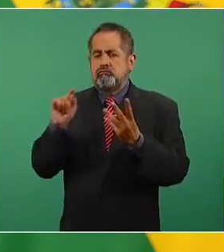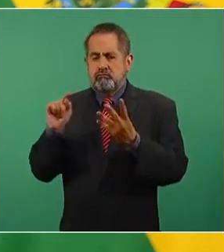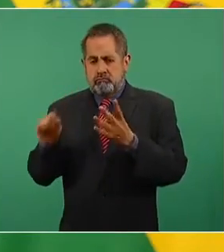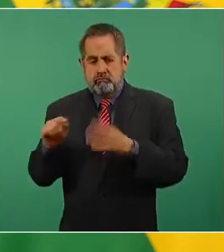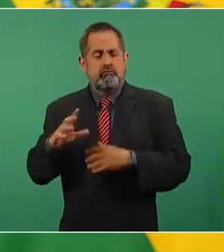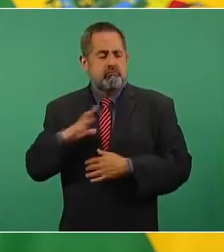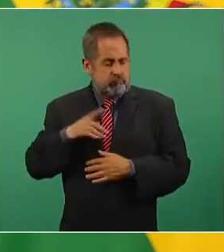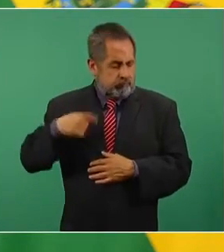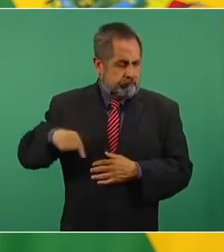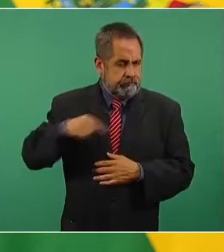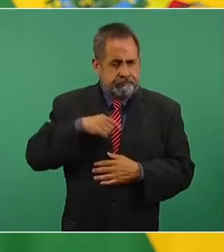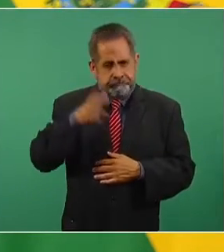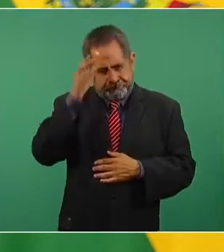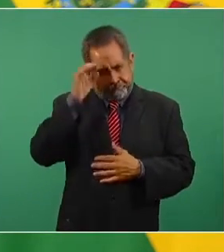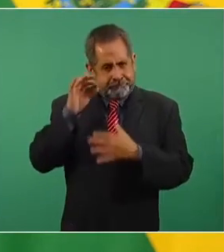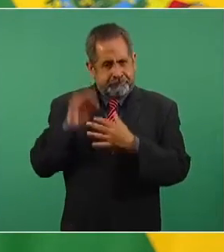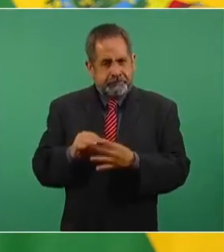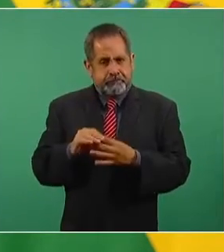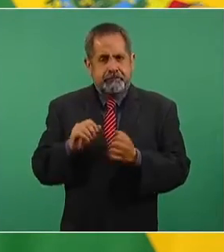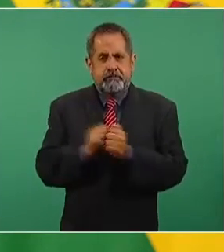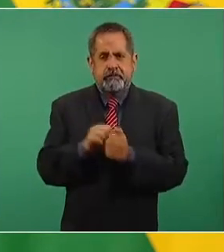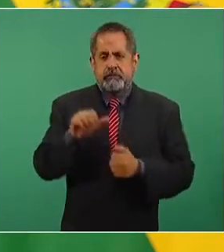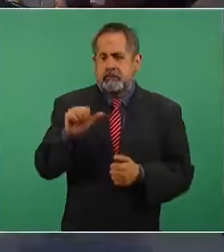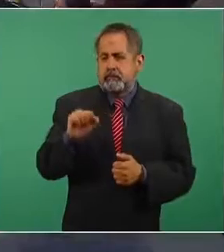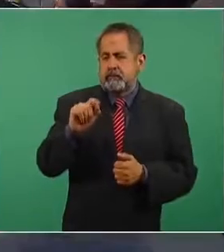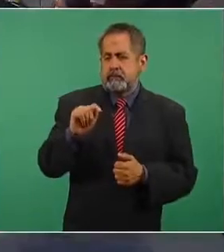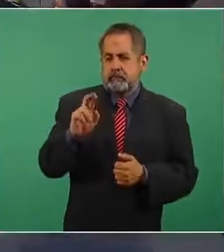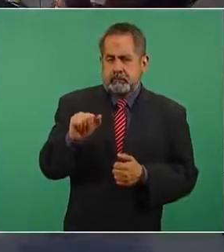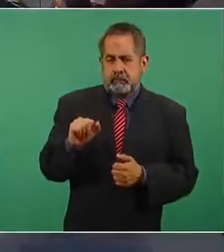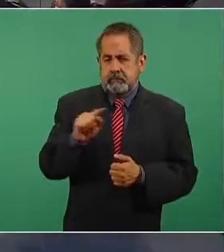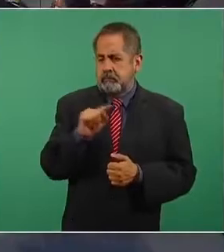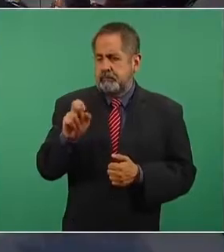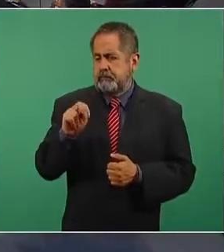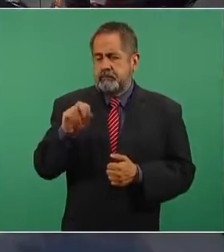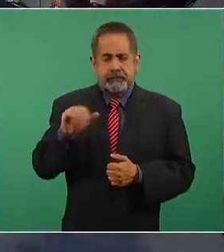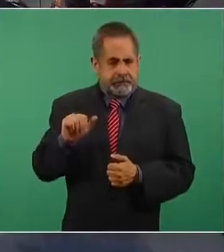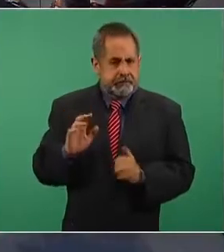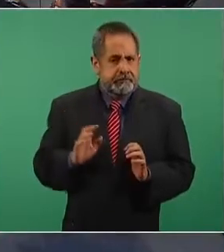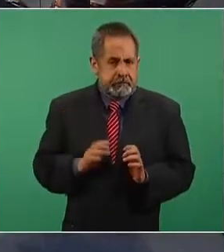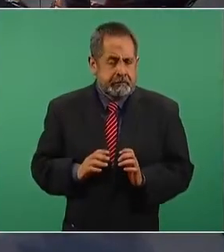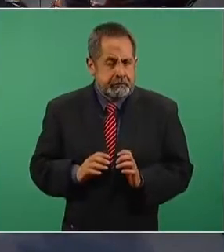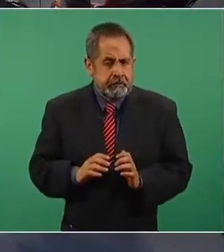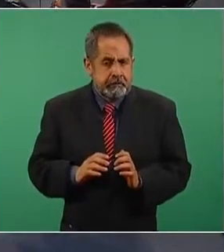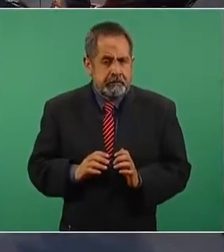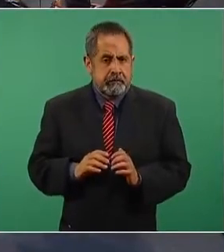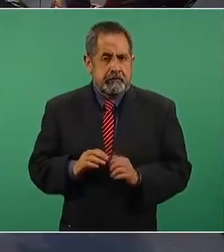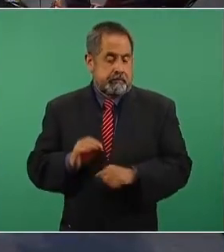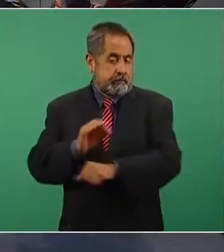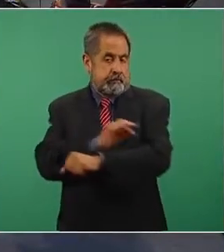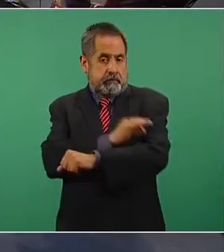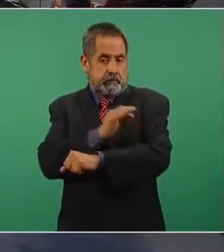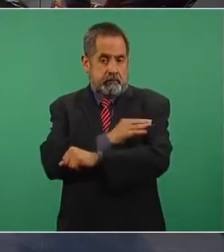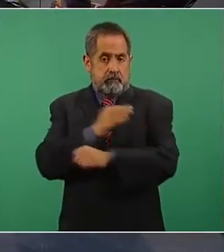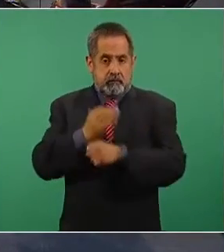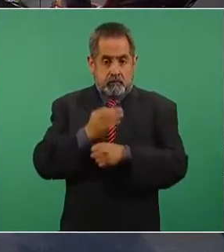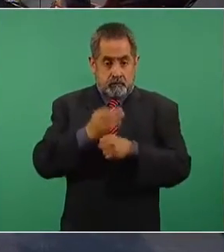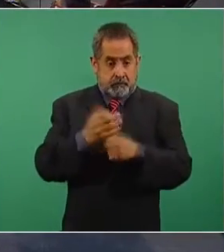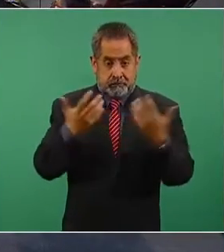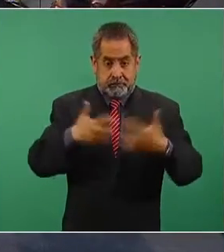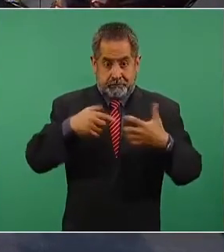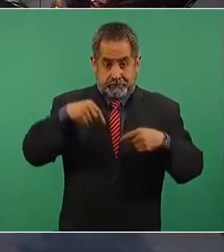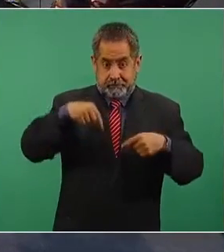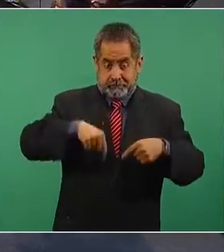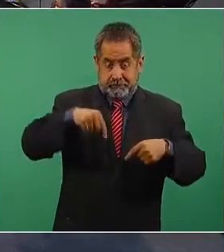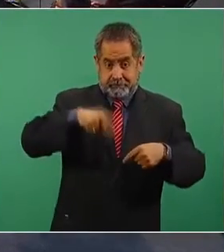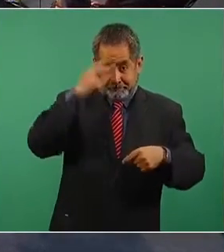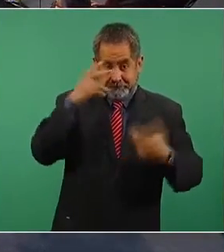sino con AstraZeneca, la vacuna que se está envasando